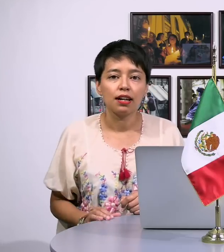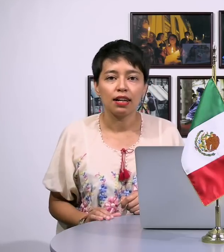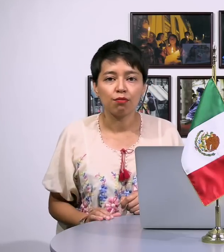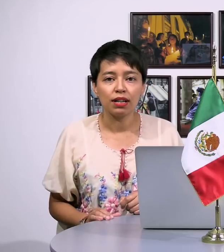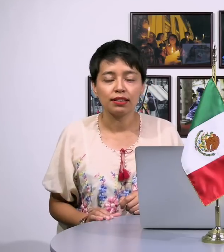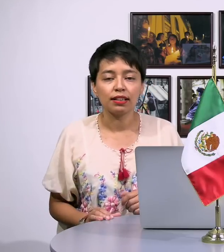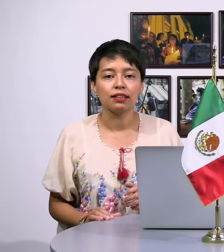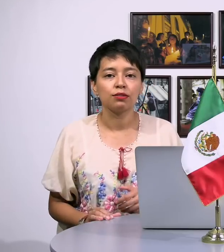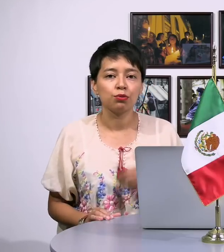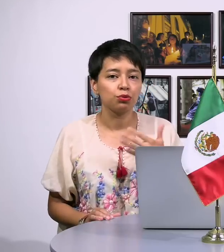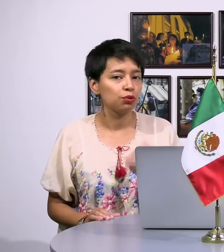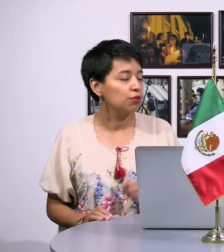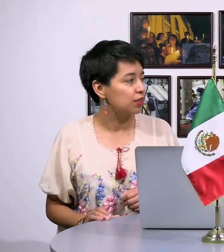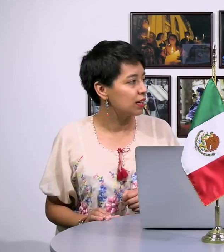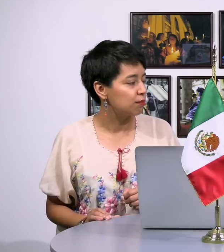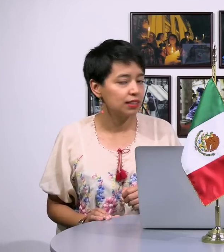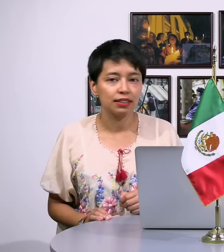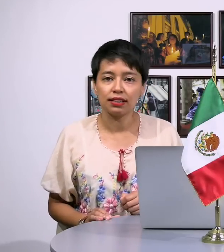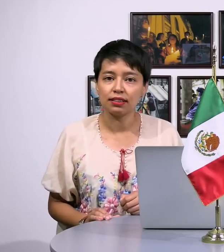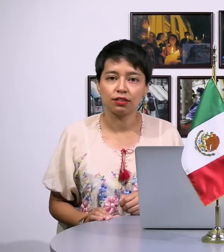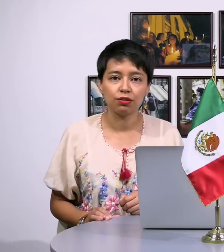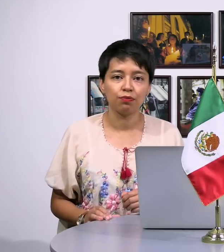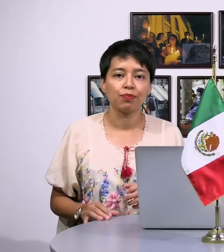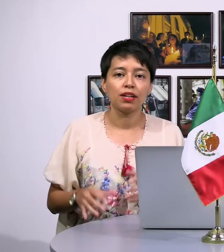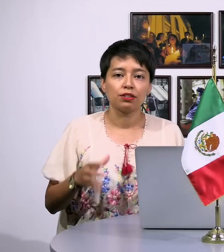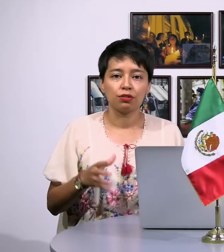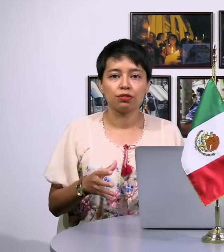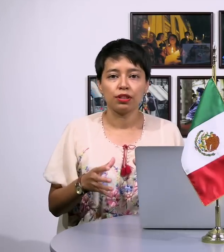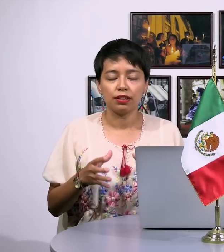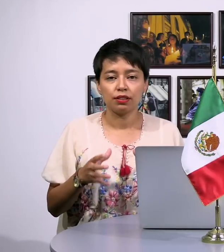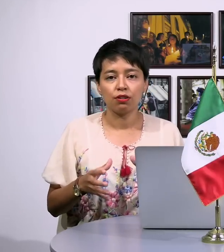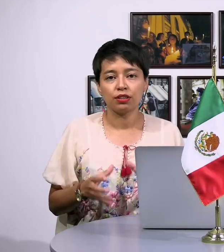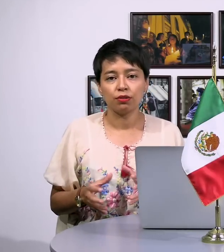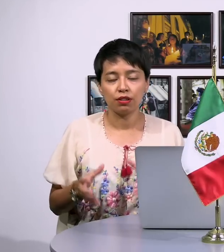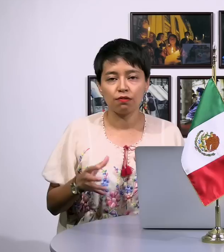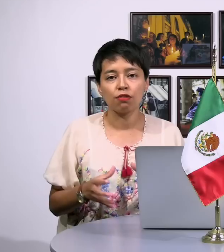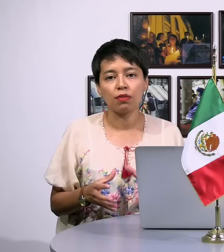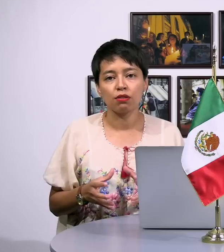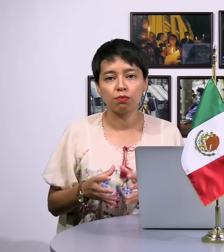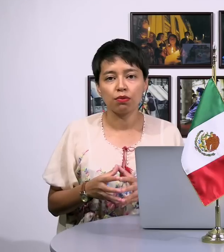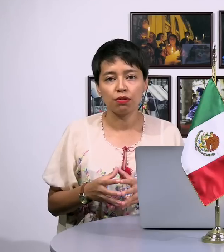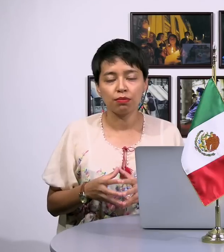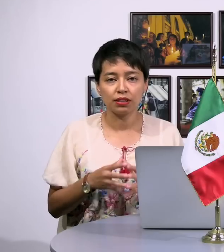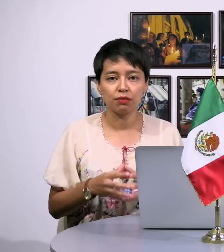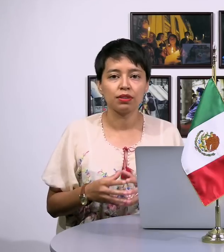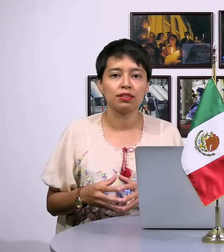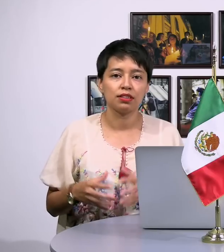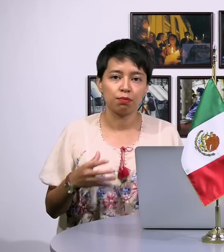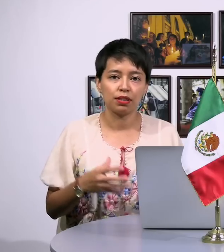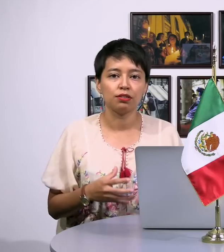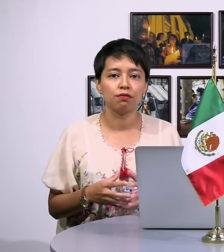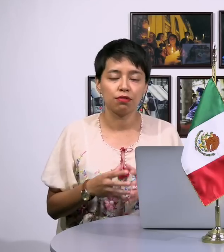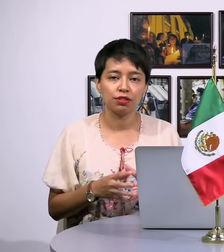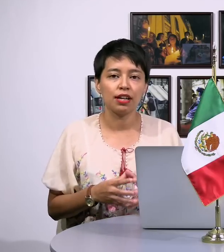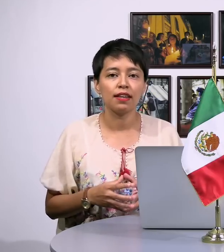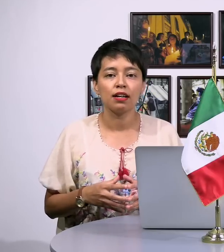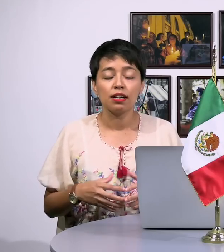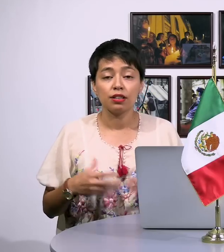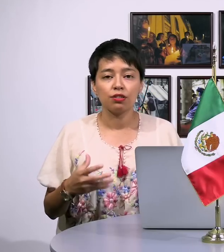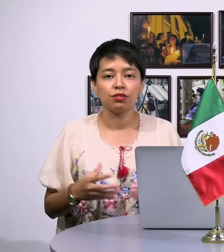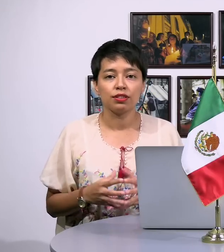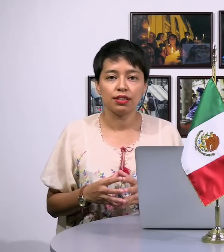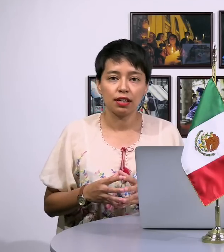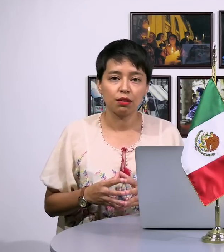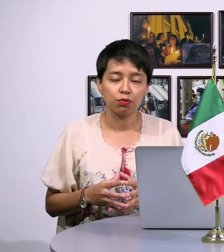bien la manta, que es justo contra la militarización. Este colectivo está conformado por víctimas de desaparición